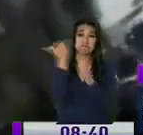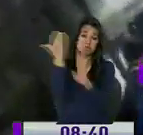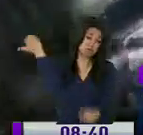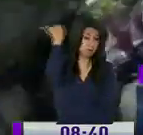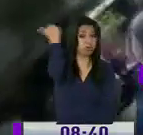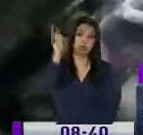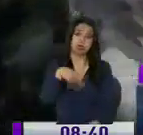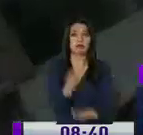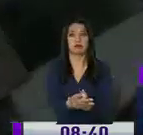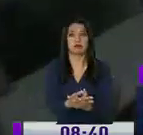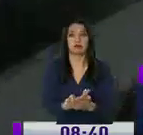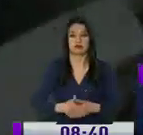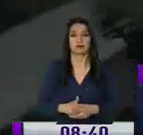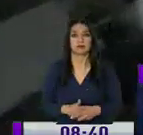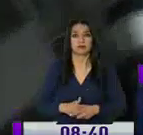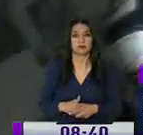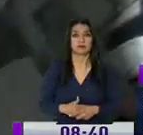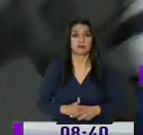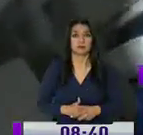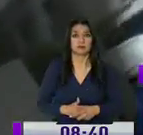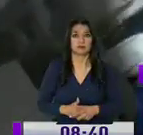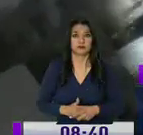al reportero.